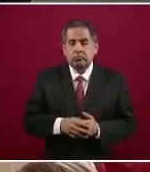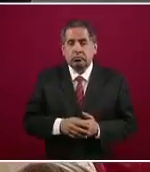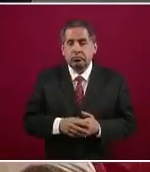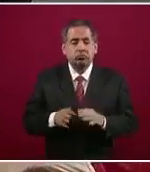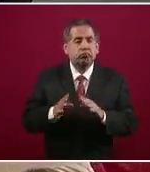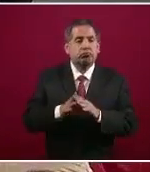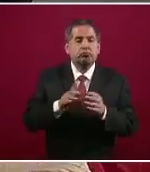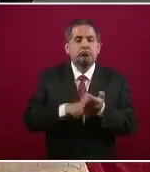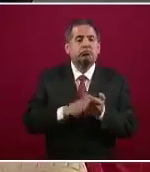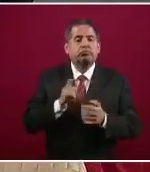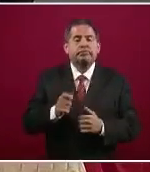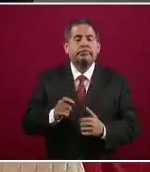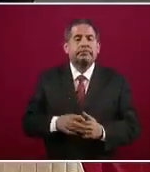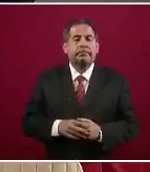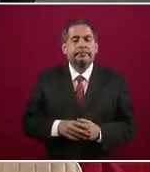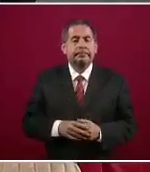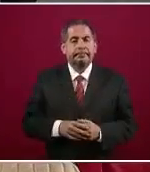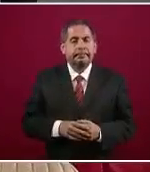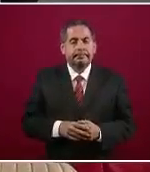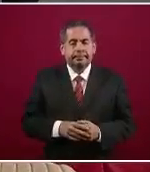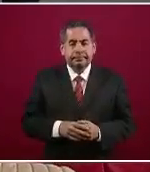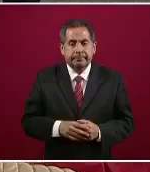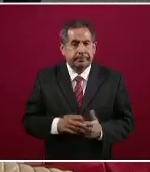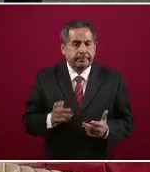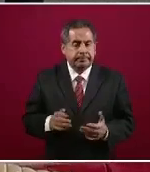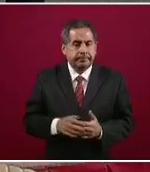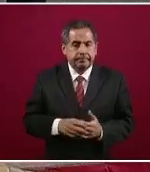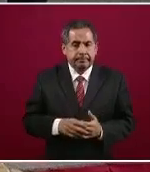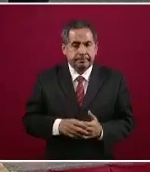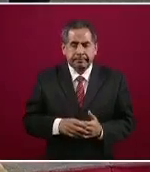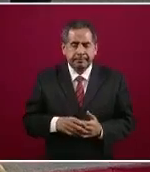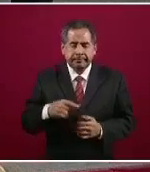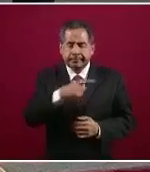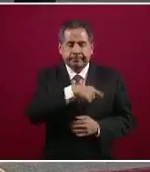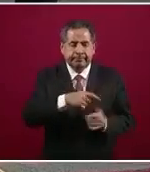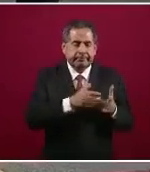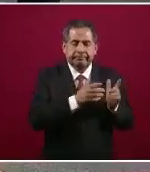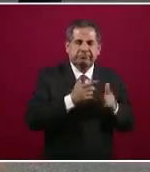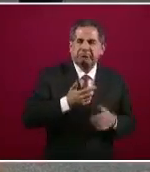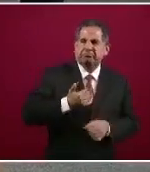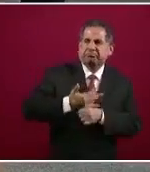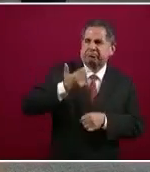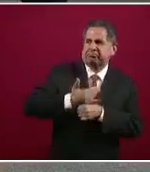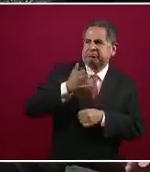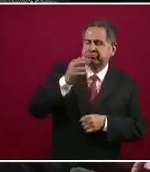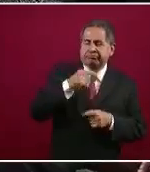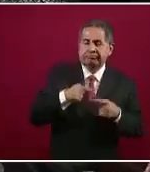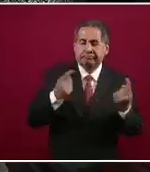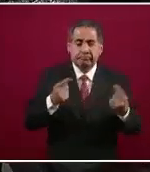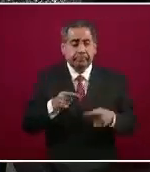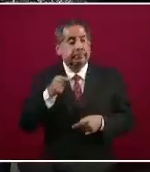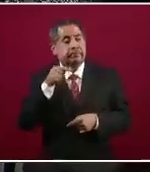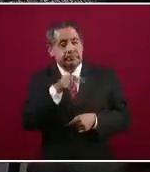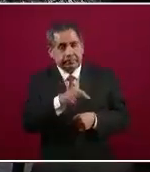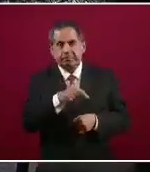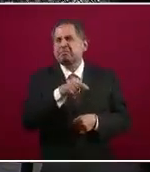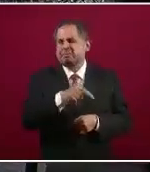contrario a lo que se sostiene por los inconformes, va a aumentar la